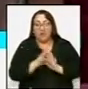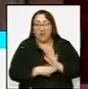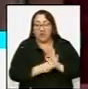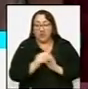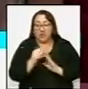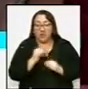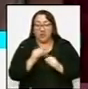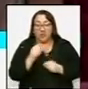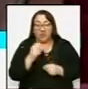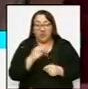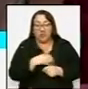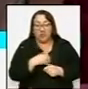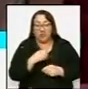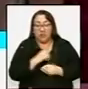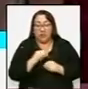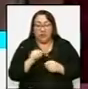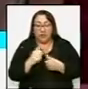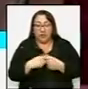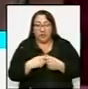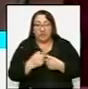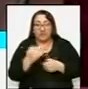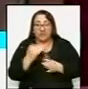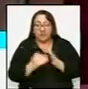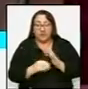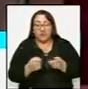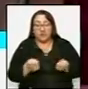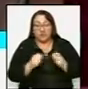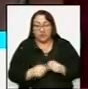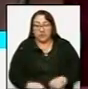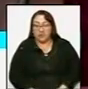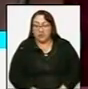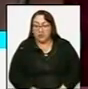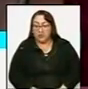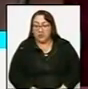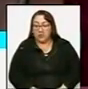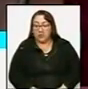ese número de afiliados mínimo es causal de suspensión.